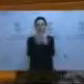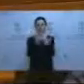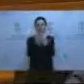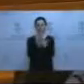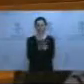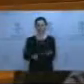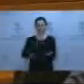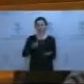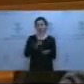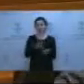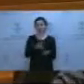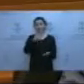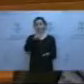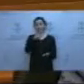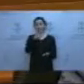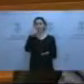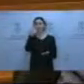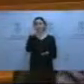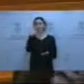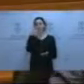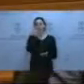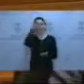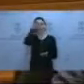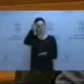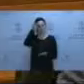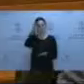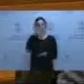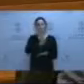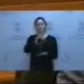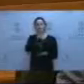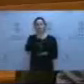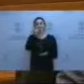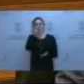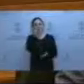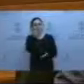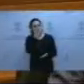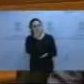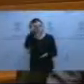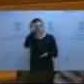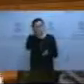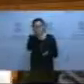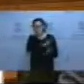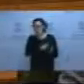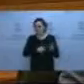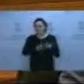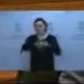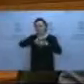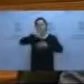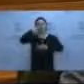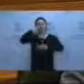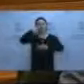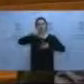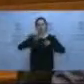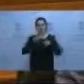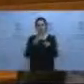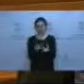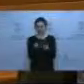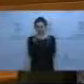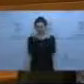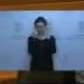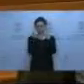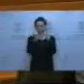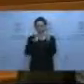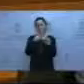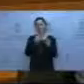usted se vanagloriaba de que nuestras escuelas rurales o nuestros colegios rurales estaban a la cabeza de España, tanto en la ratio de alumnos como en la calidad